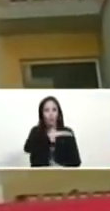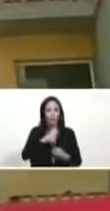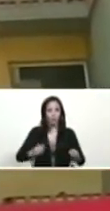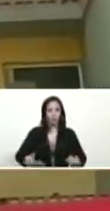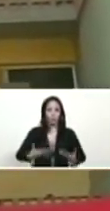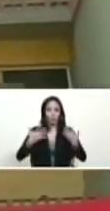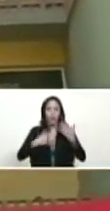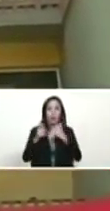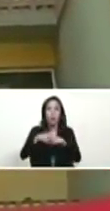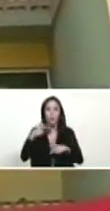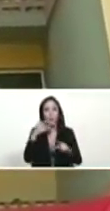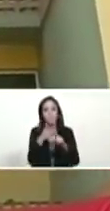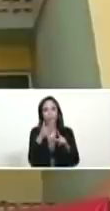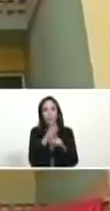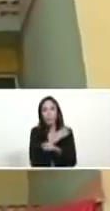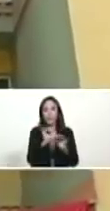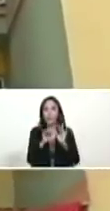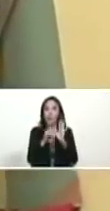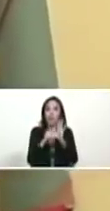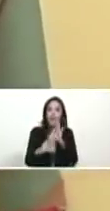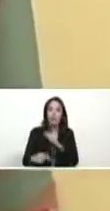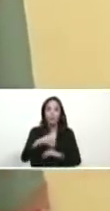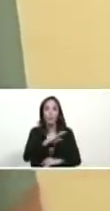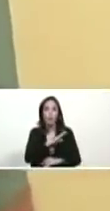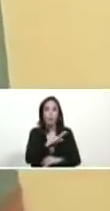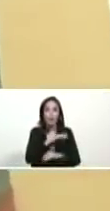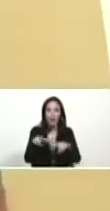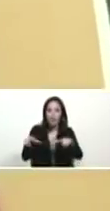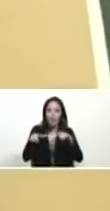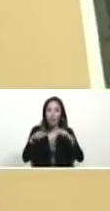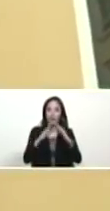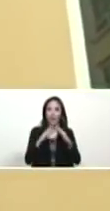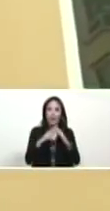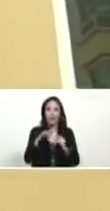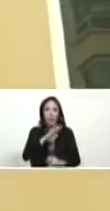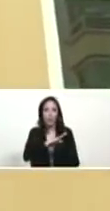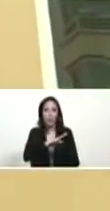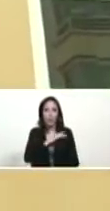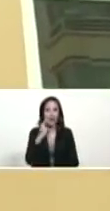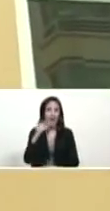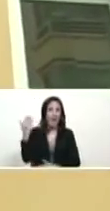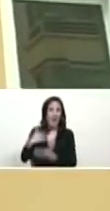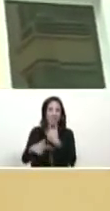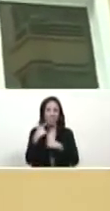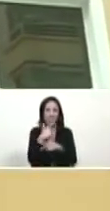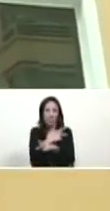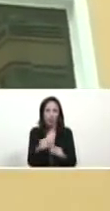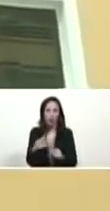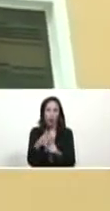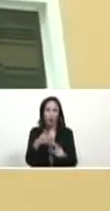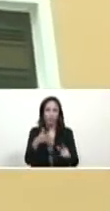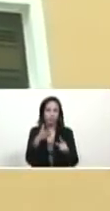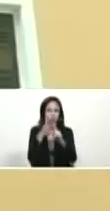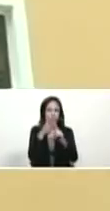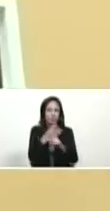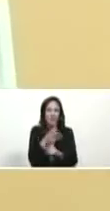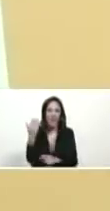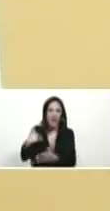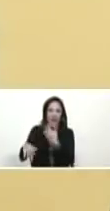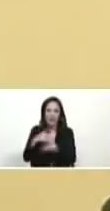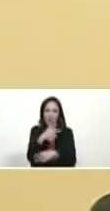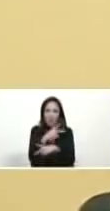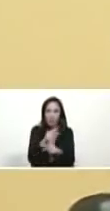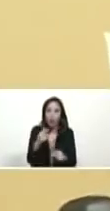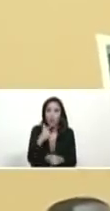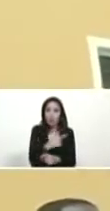además luchando por el derecho a la propiedad de la vivienda, a la que siempre le fue negada al pueblo venezolano. Y hoy,